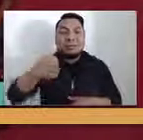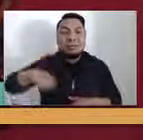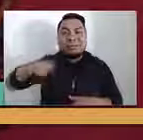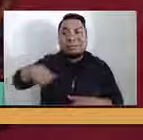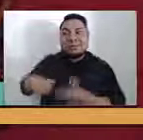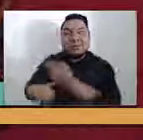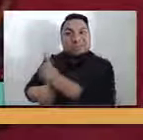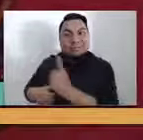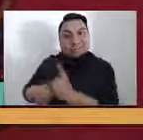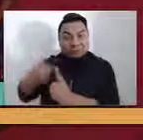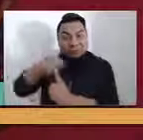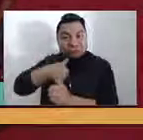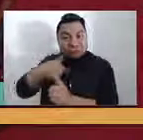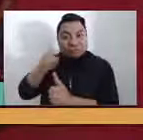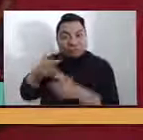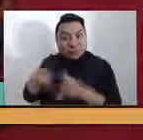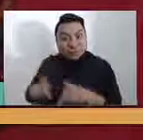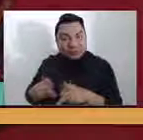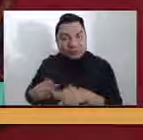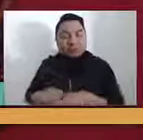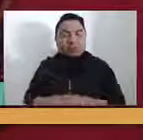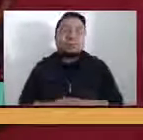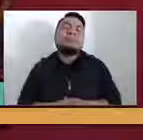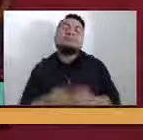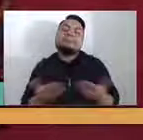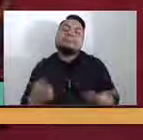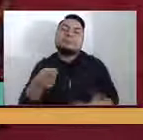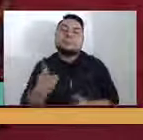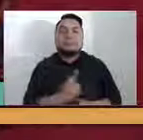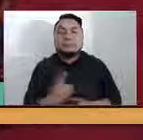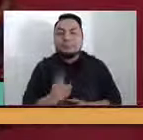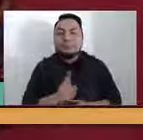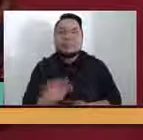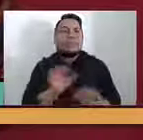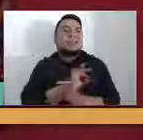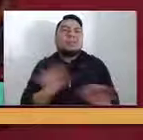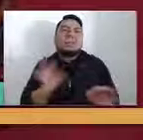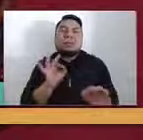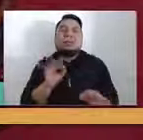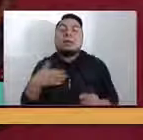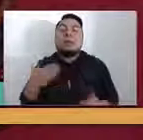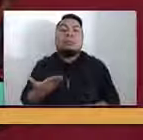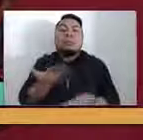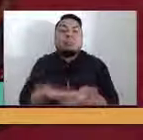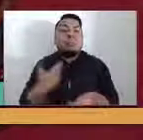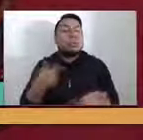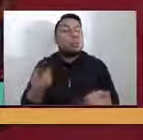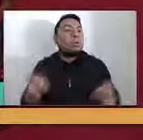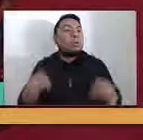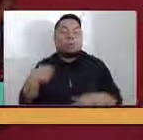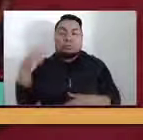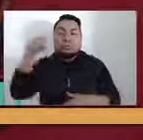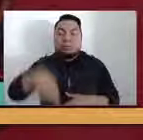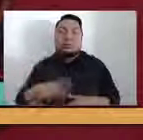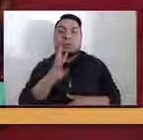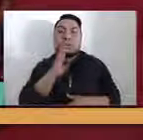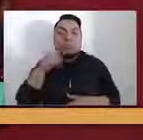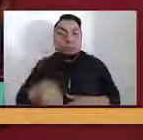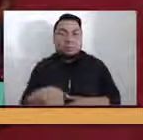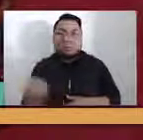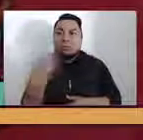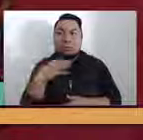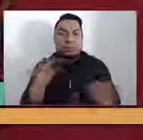presentes. Eso no fue, digamos, en ningún momento planteado cuando yo estuve aquí en la mesa. Quiero decirle